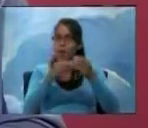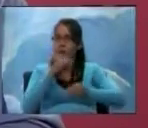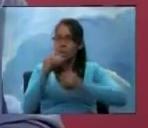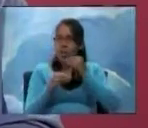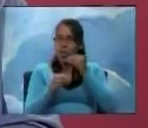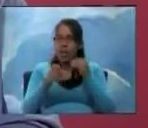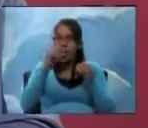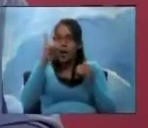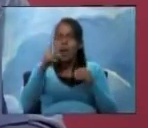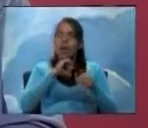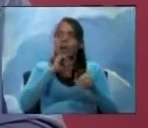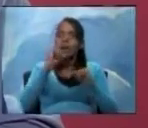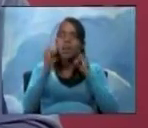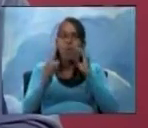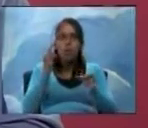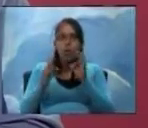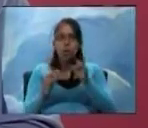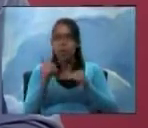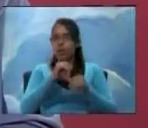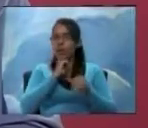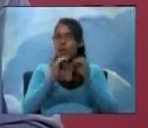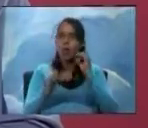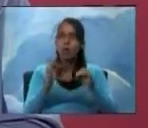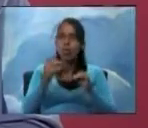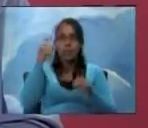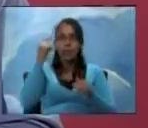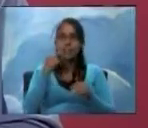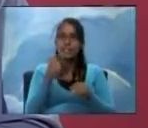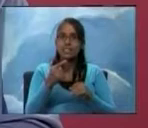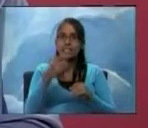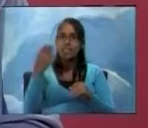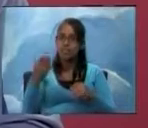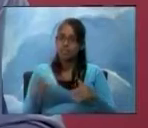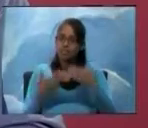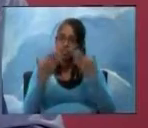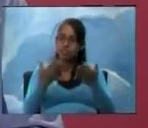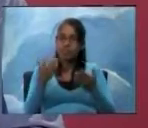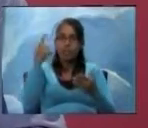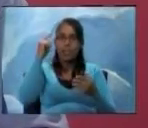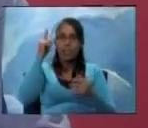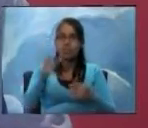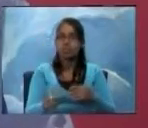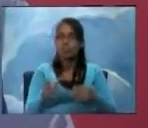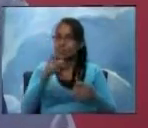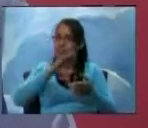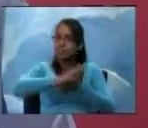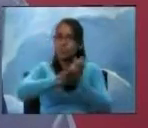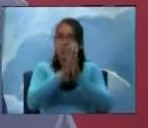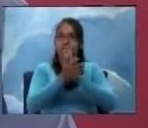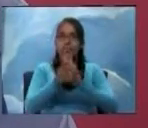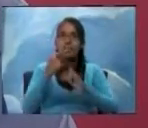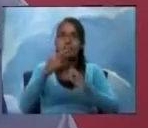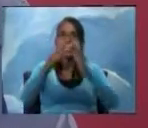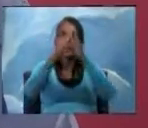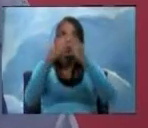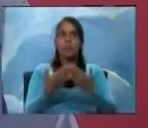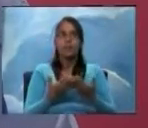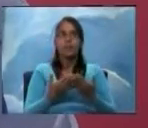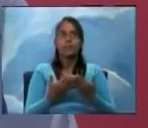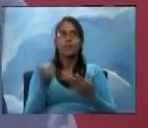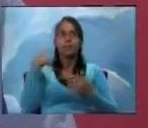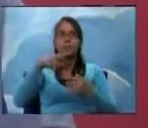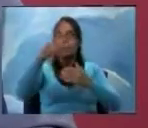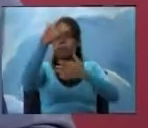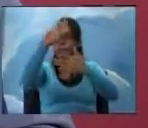Dios no es aquel Dios injusto, no es injusto para decirle a usted que dé de lo que tiene para que usted se arruine. Dice la palabra, hay